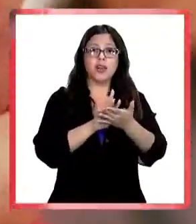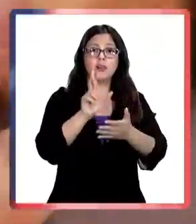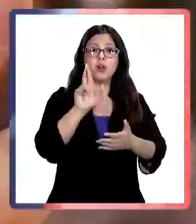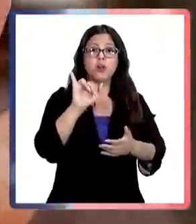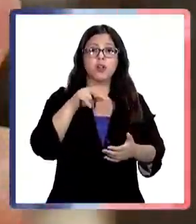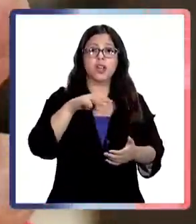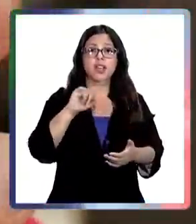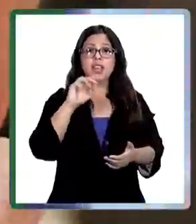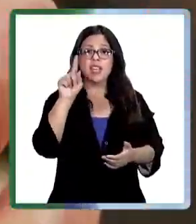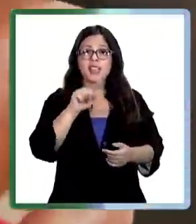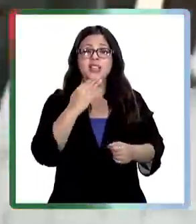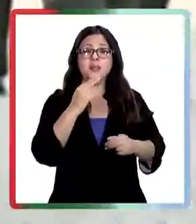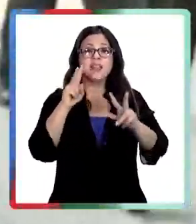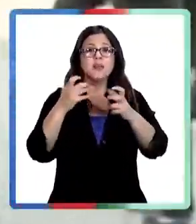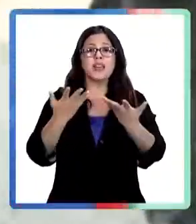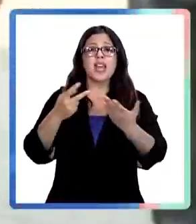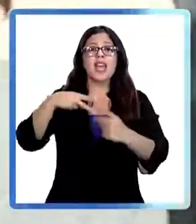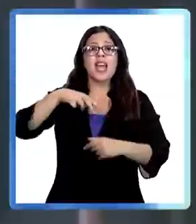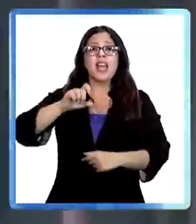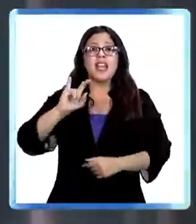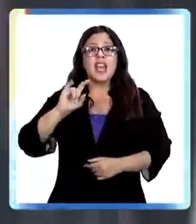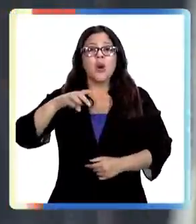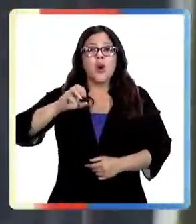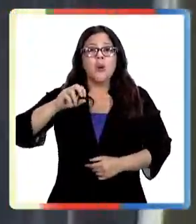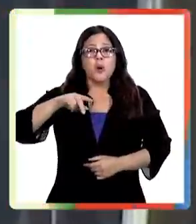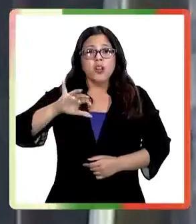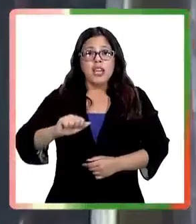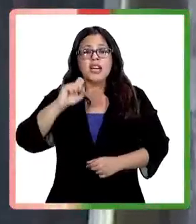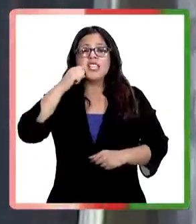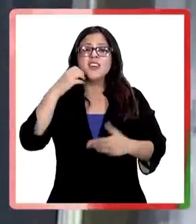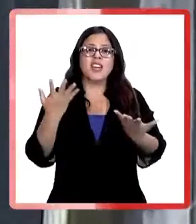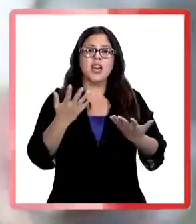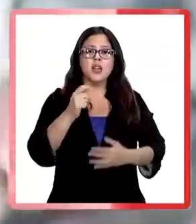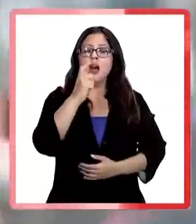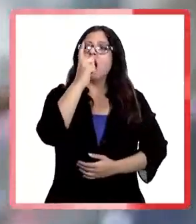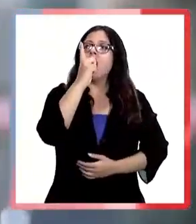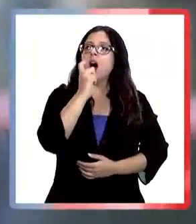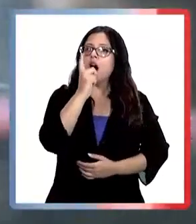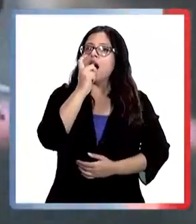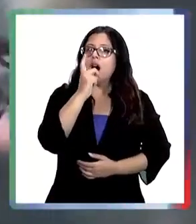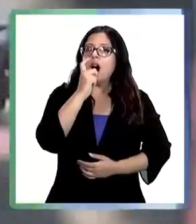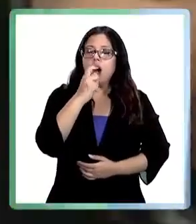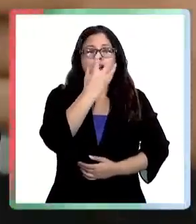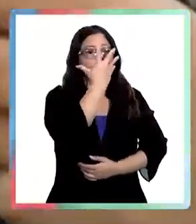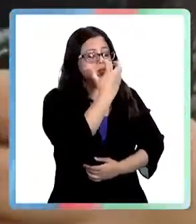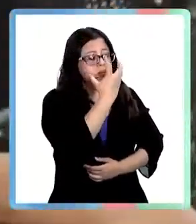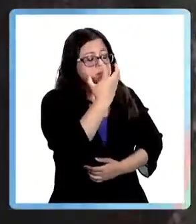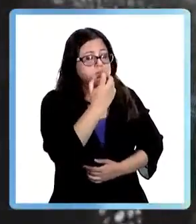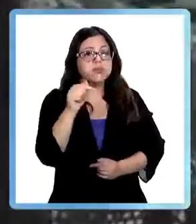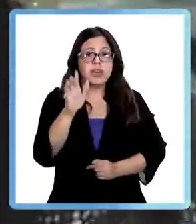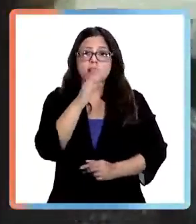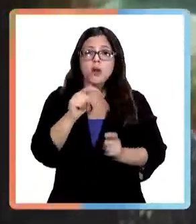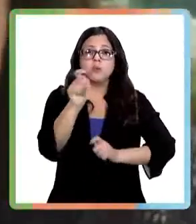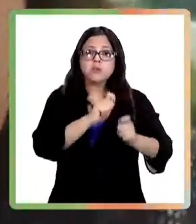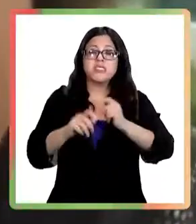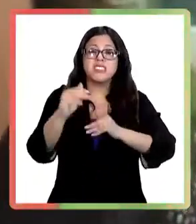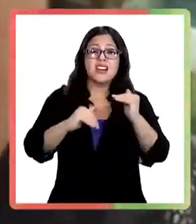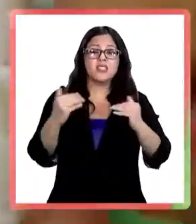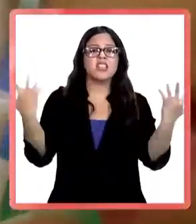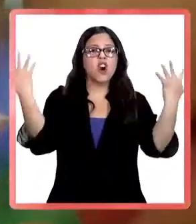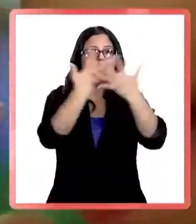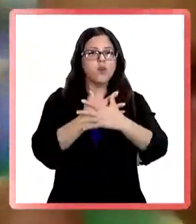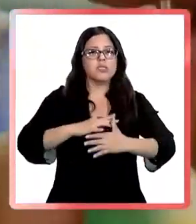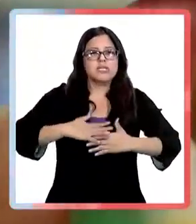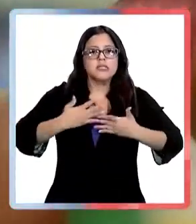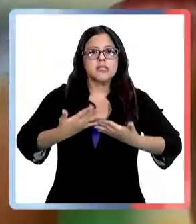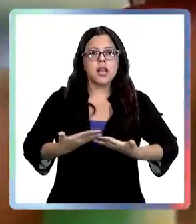otitis a repetición, de neumonía a repetición, es ser alérgico, es tener asma y no estar controlado. Y a veces los síntomas se